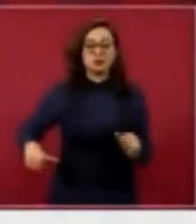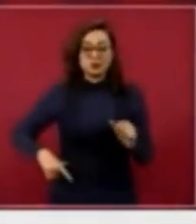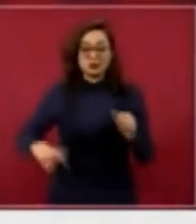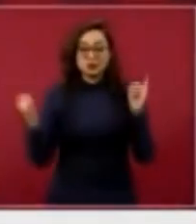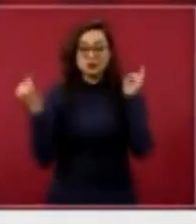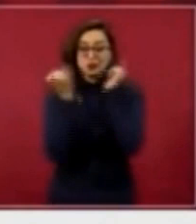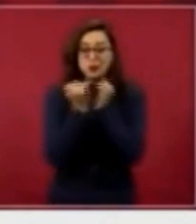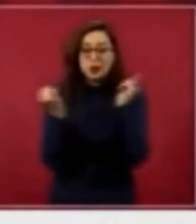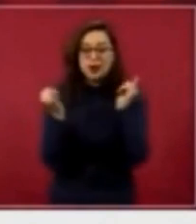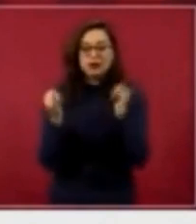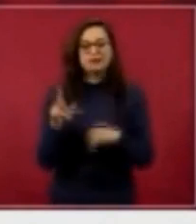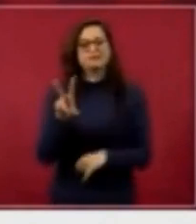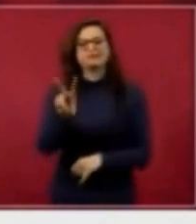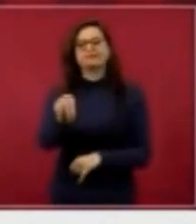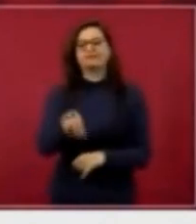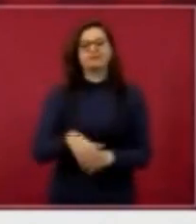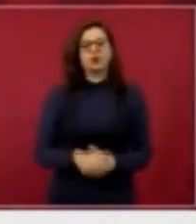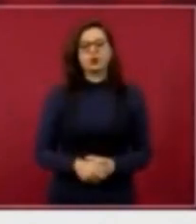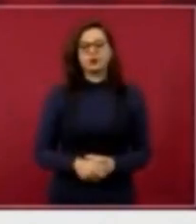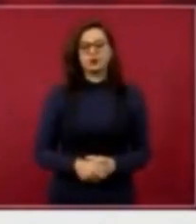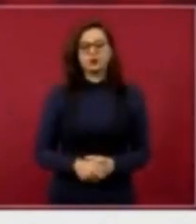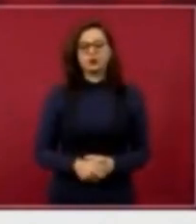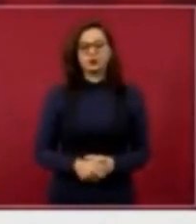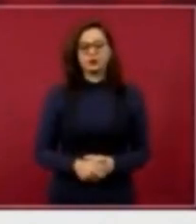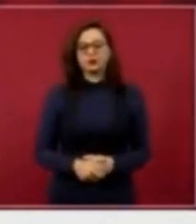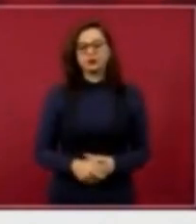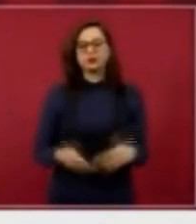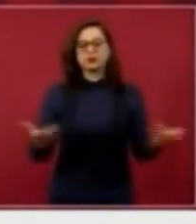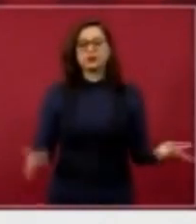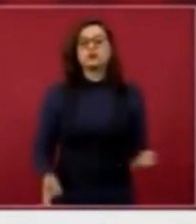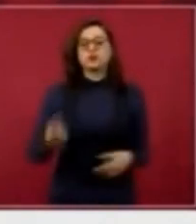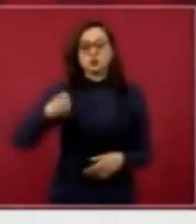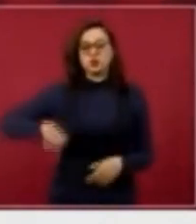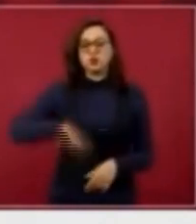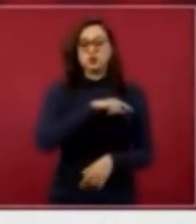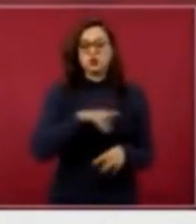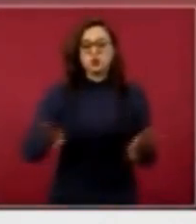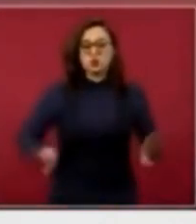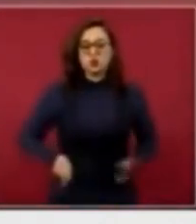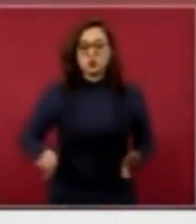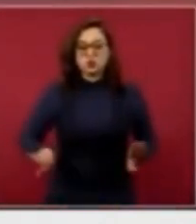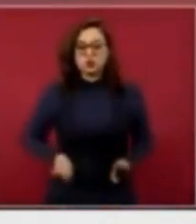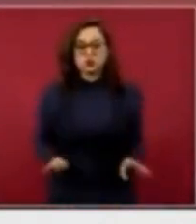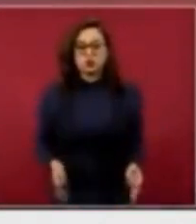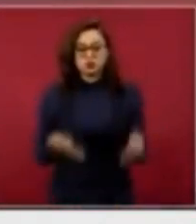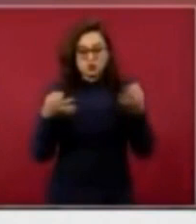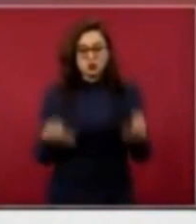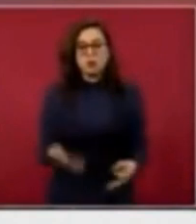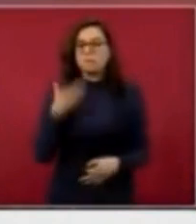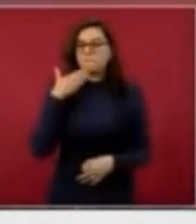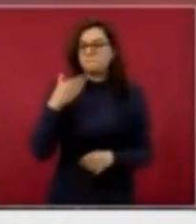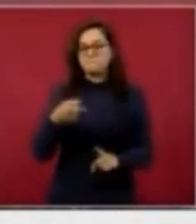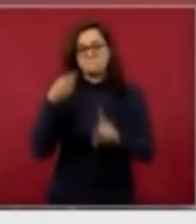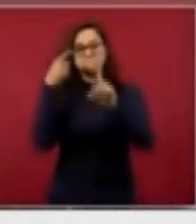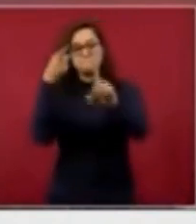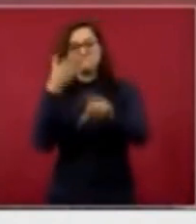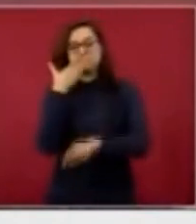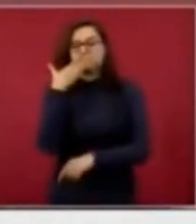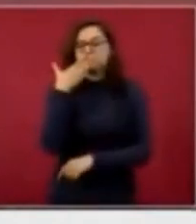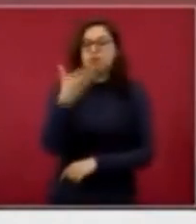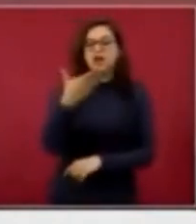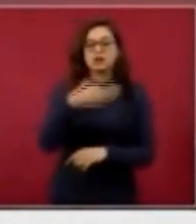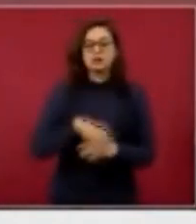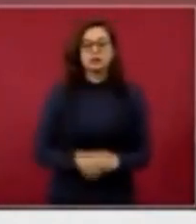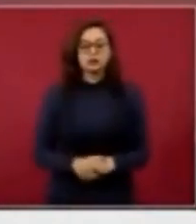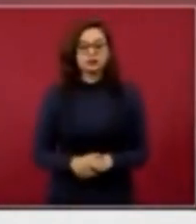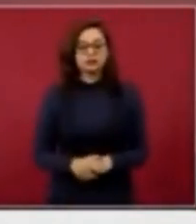del presidente mexicano andrés manuel lópez obrador para los próximos meses en donde se espera sostener una agenda económica y migratoria entre